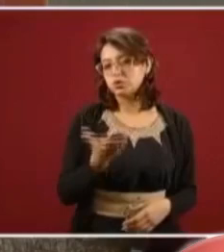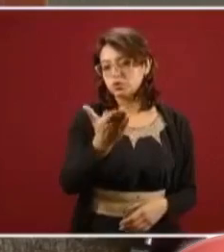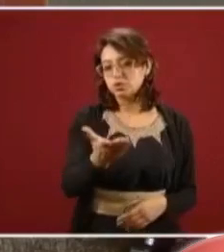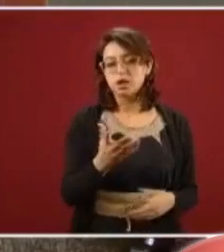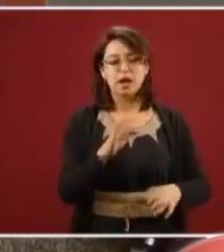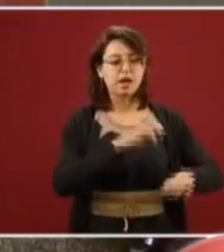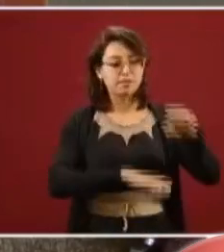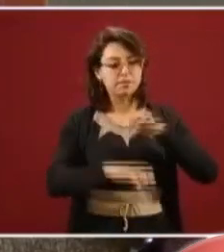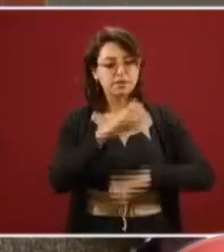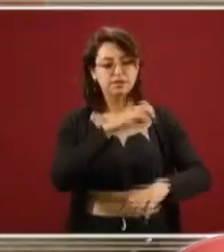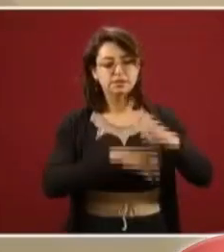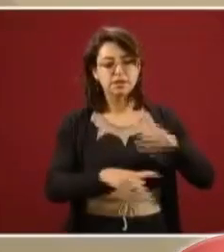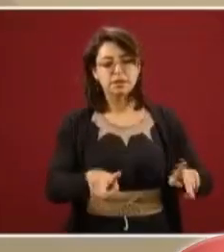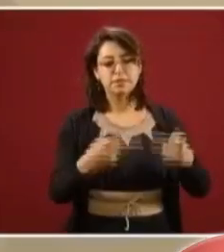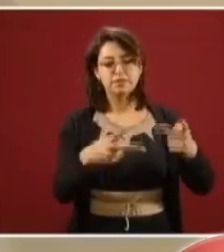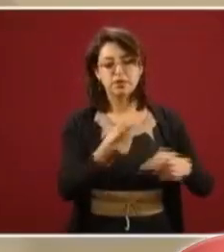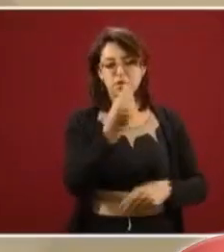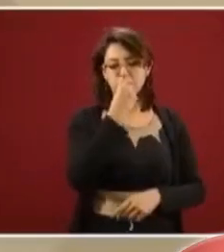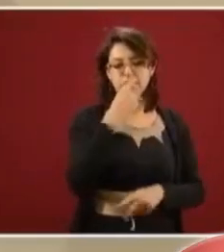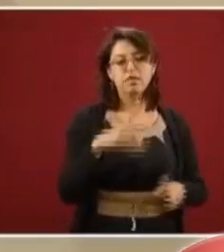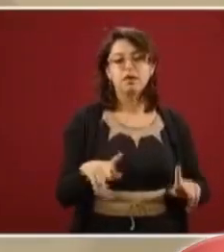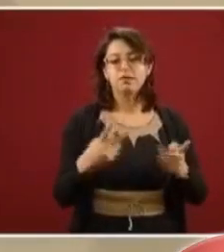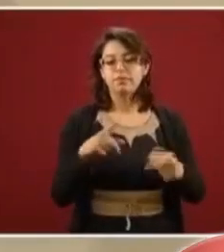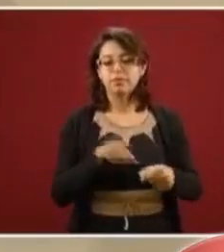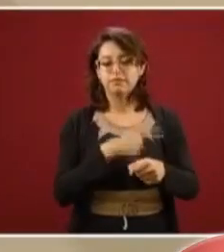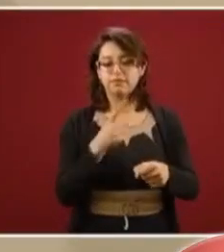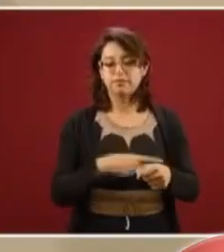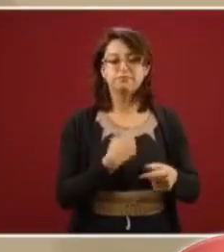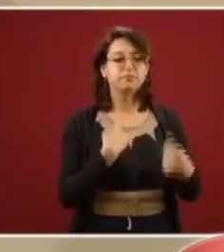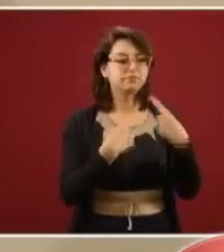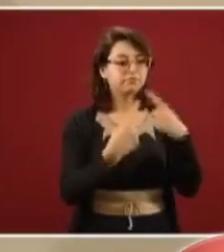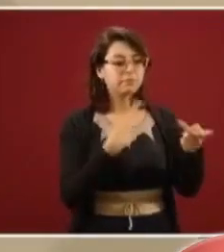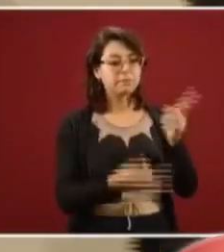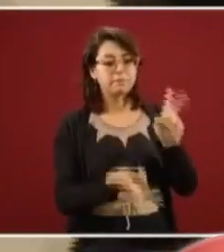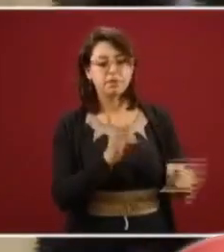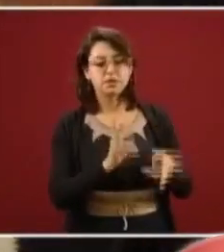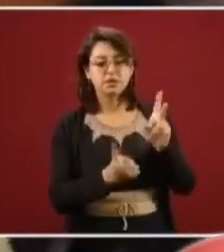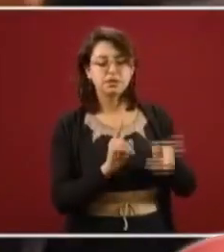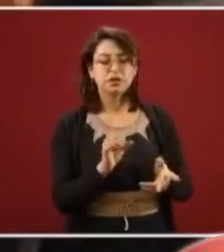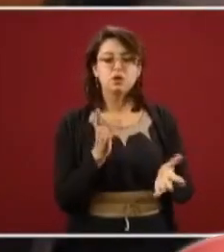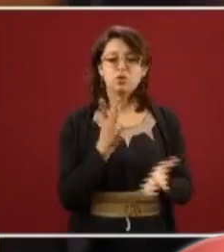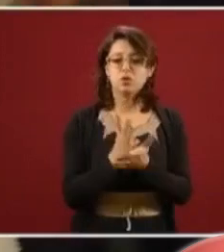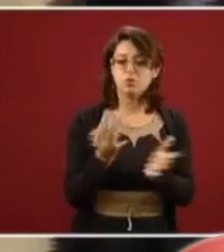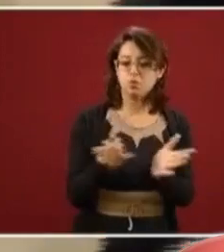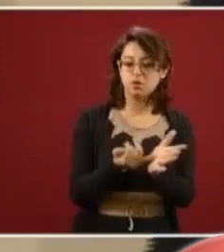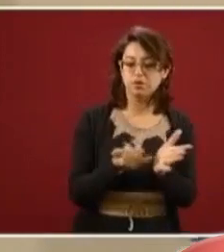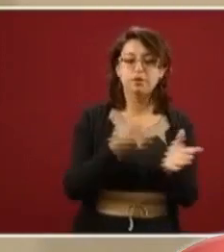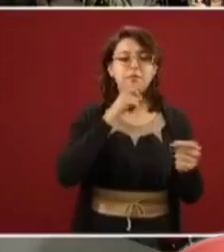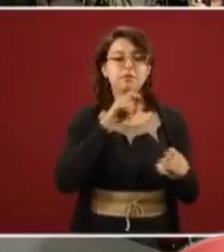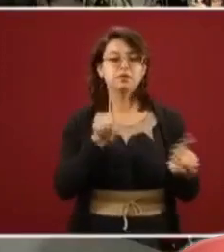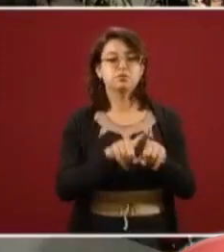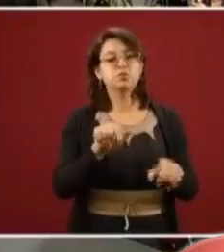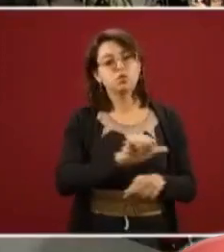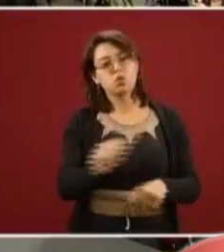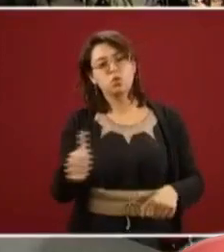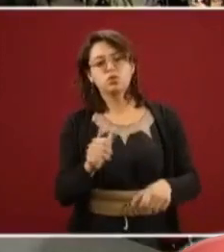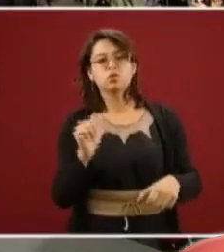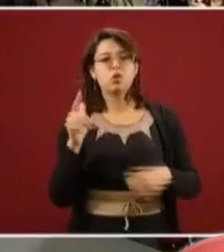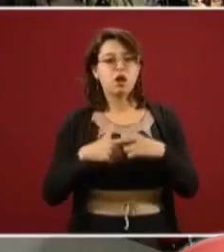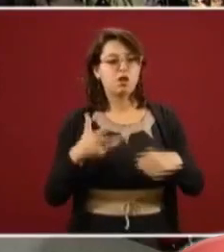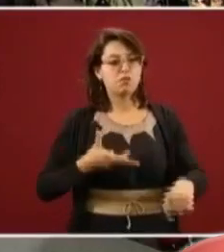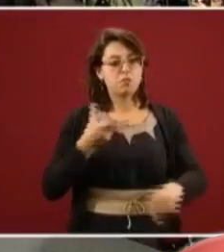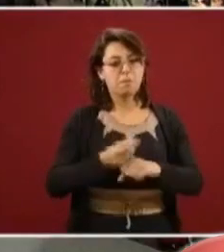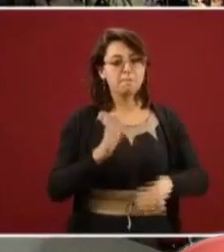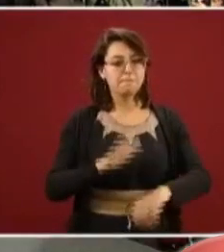empresas alimenticias o refresqueras para, pues, no solo una cuestión de impuestos, sino tomar otras medidas necesarias en este